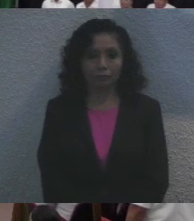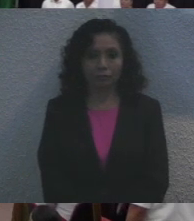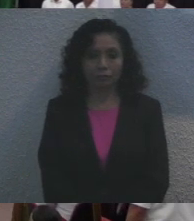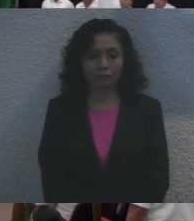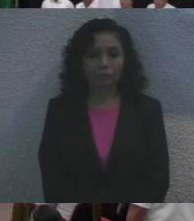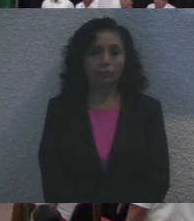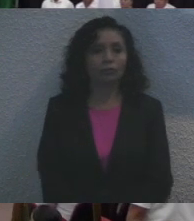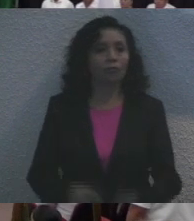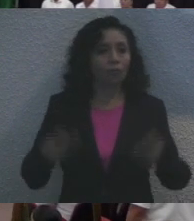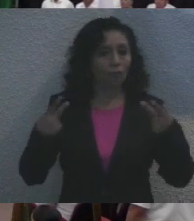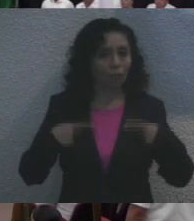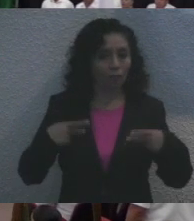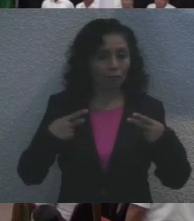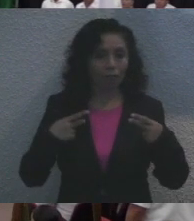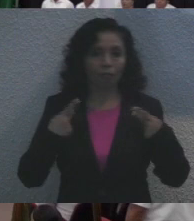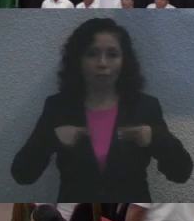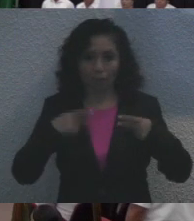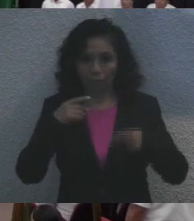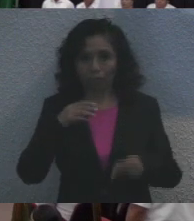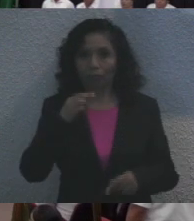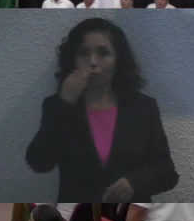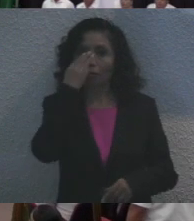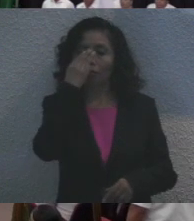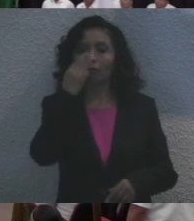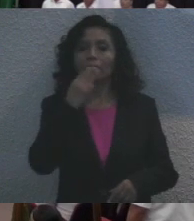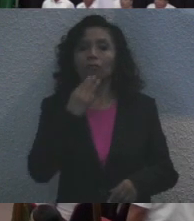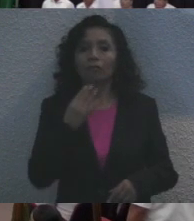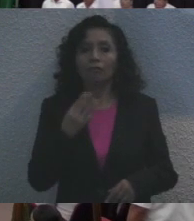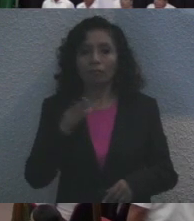A los ciudadanos mayas,